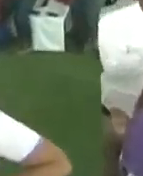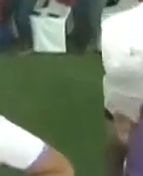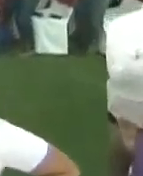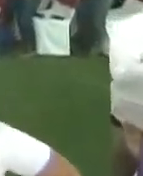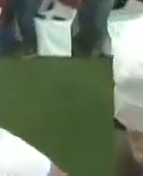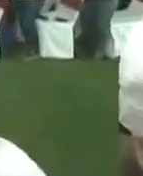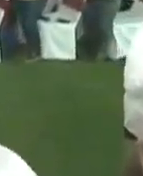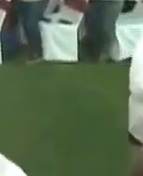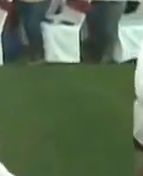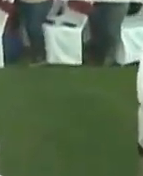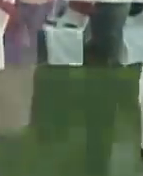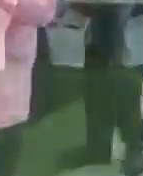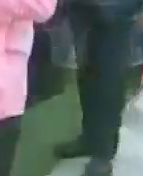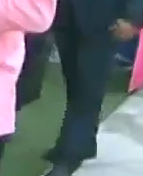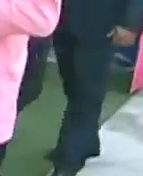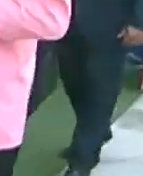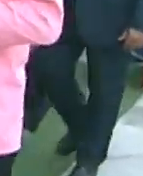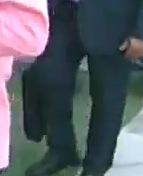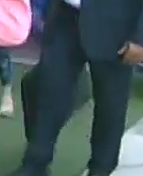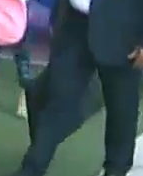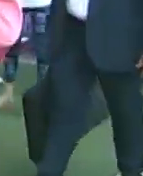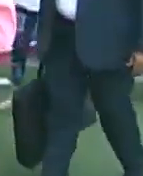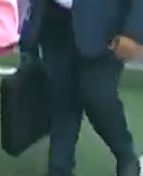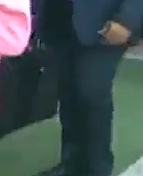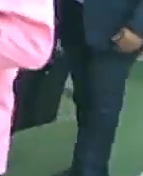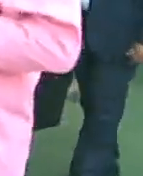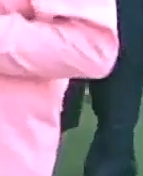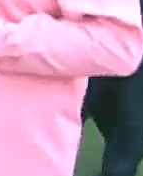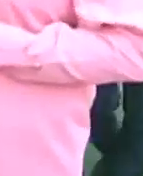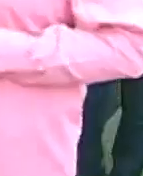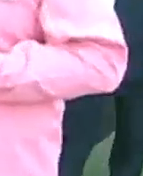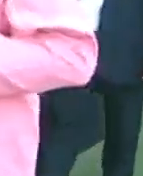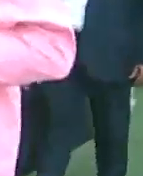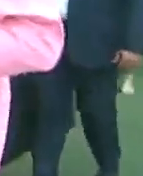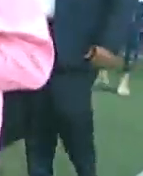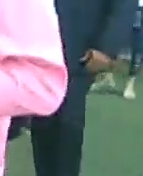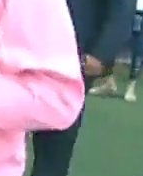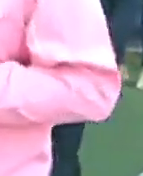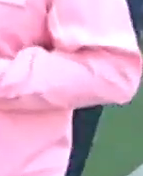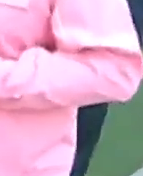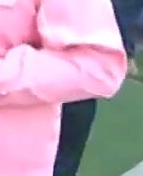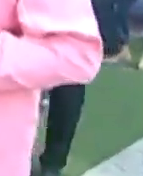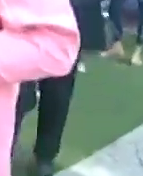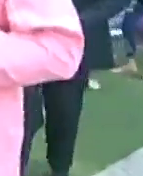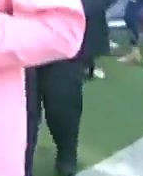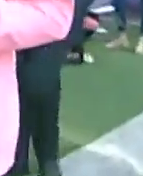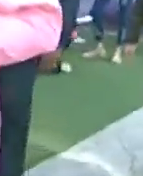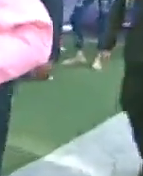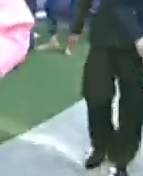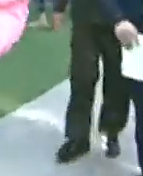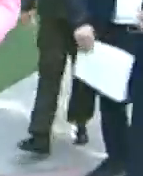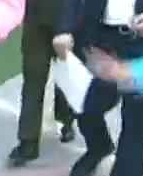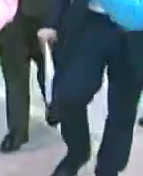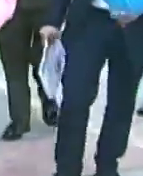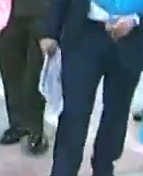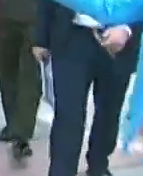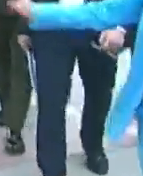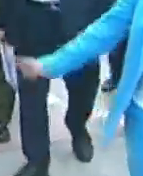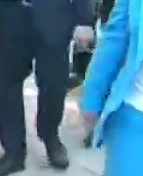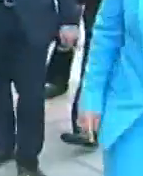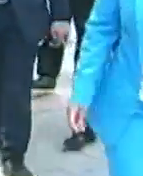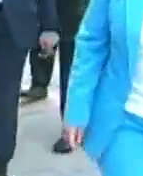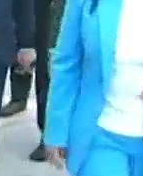histórico y de conquista de los derechos fundamentales de la mujer dentro de la Revolución Bolivariana con los planes que se ejecutan